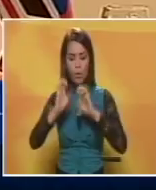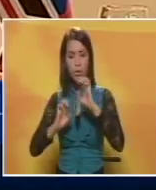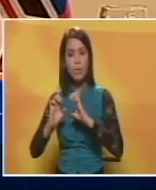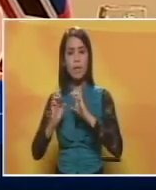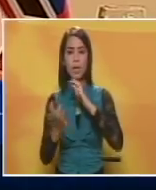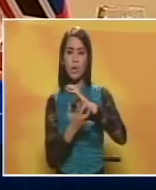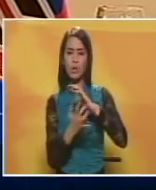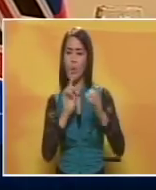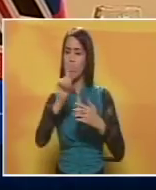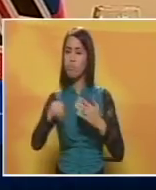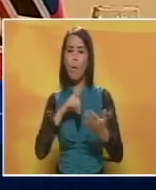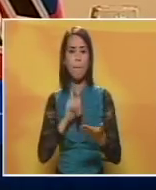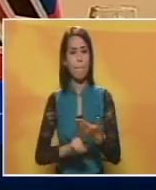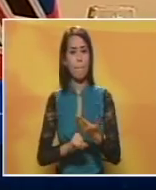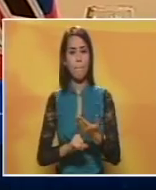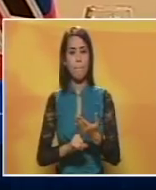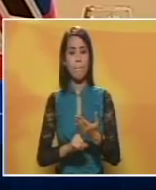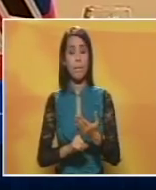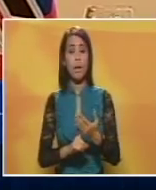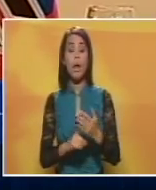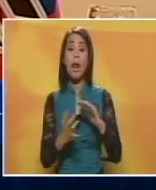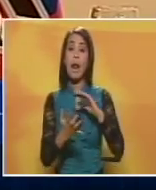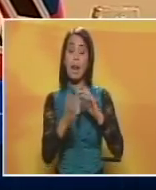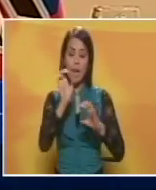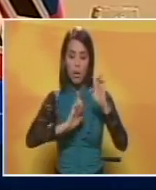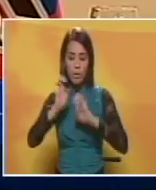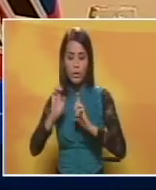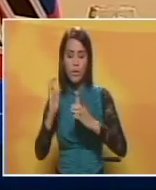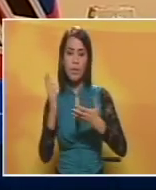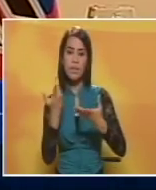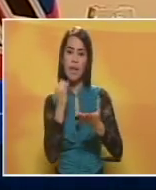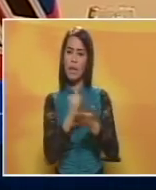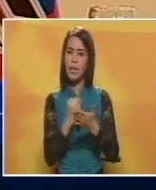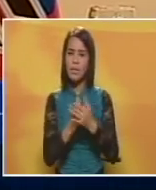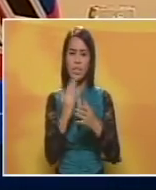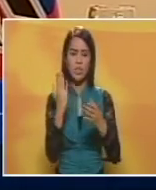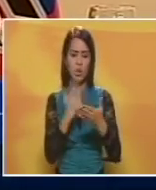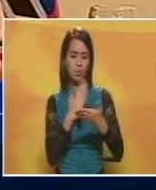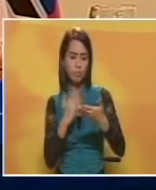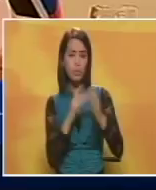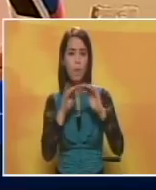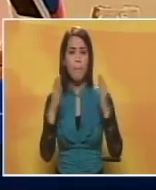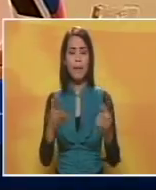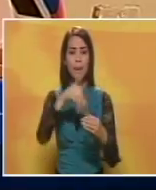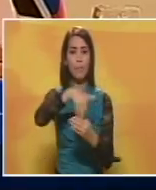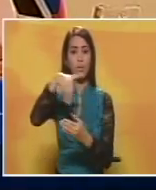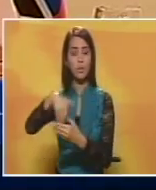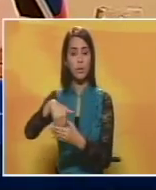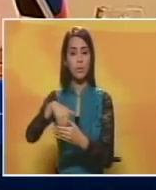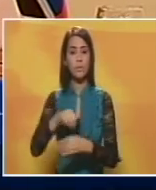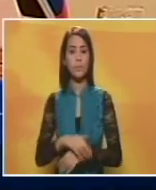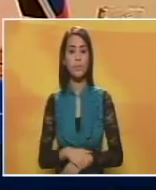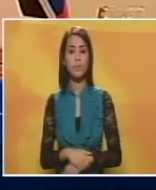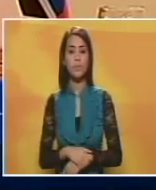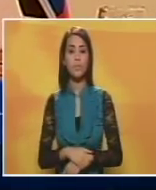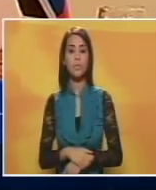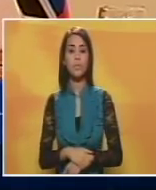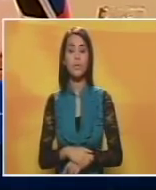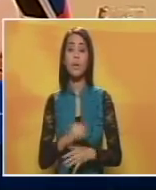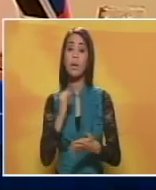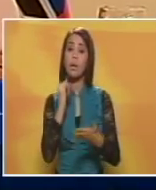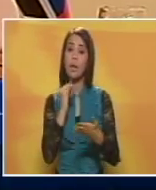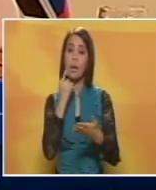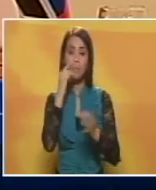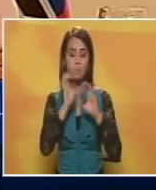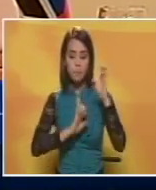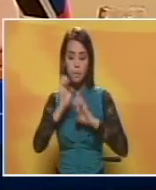software de totalización, la auditoría de archivos de máquinas de votación, la auditoría de cuadernos de